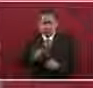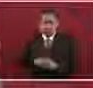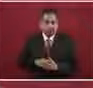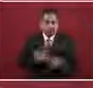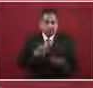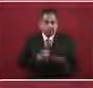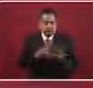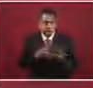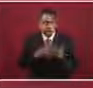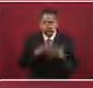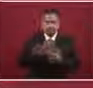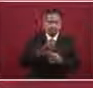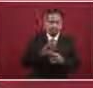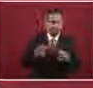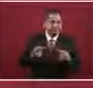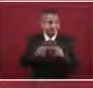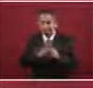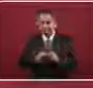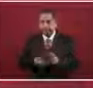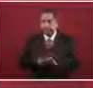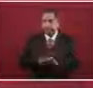esa controversia